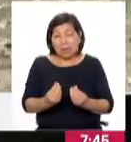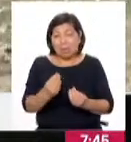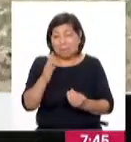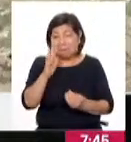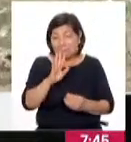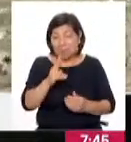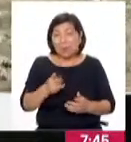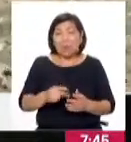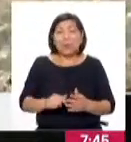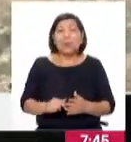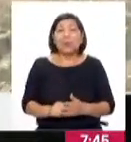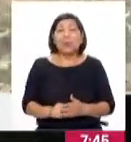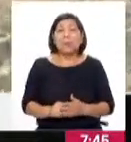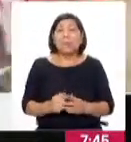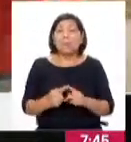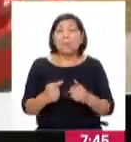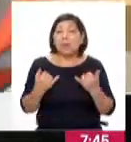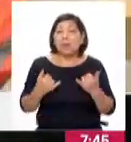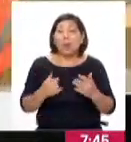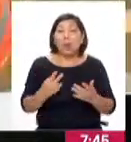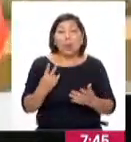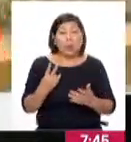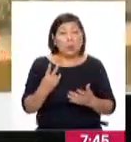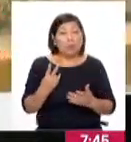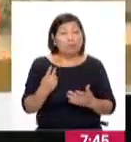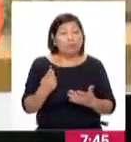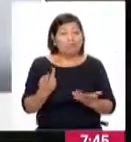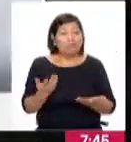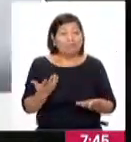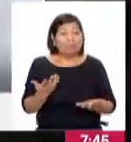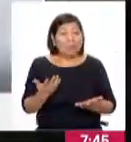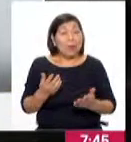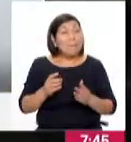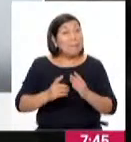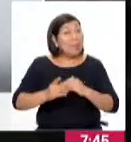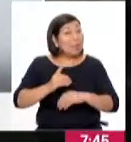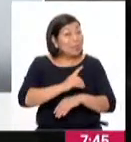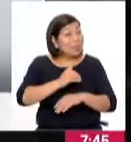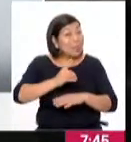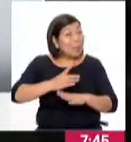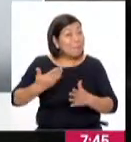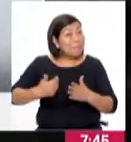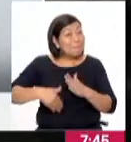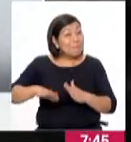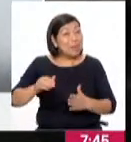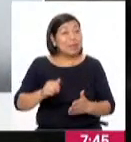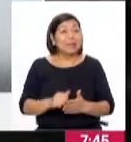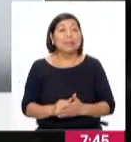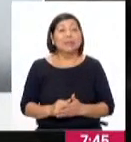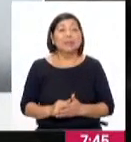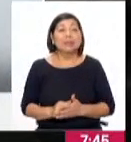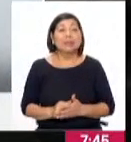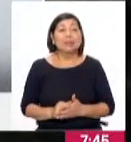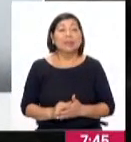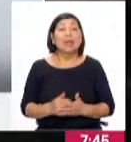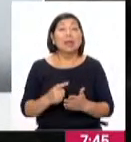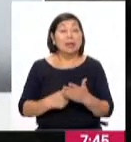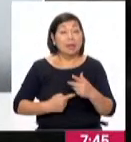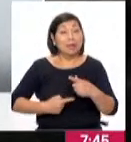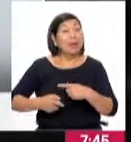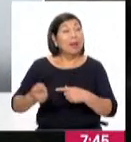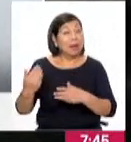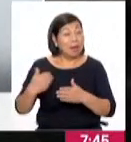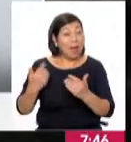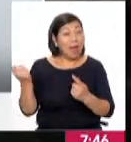no uno de los departamentos o regiones más golpeados por estas deficiencias y que viene